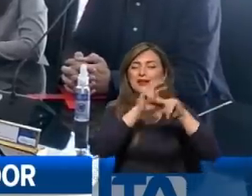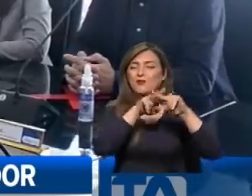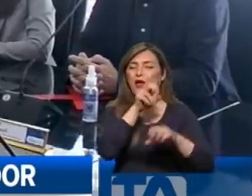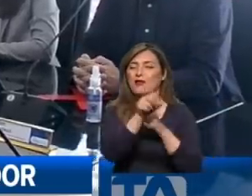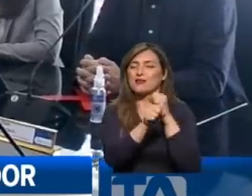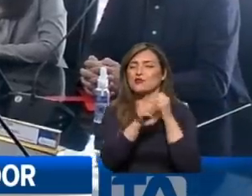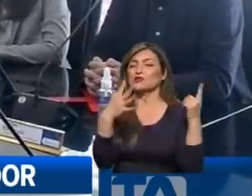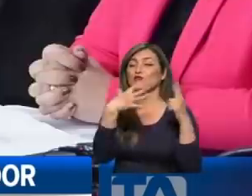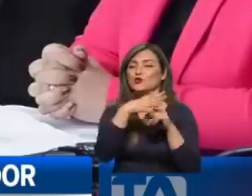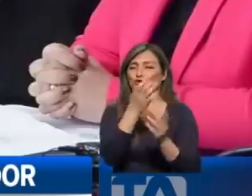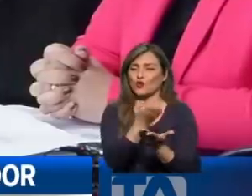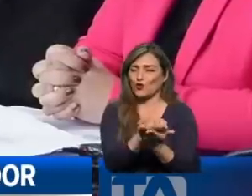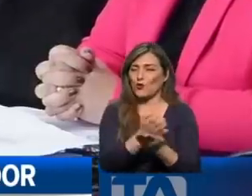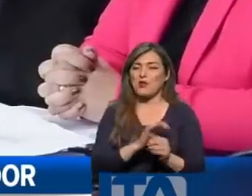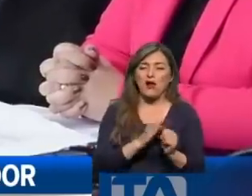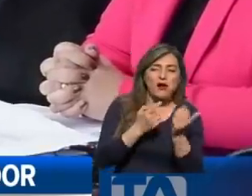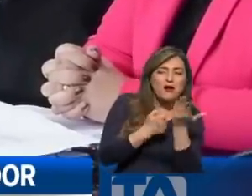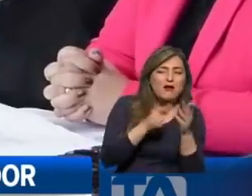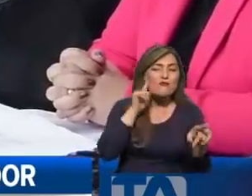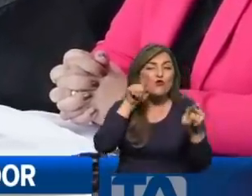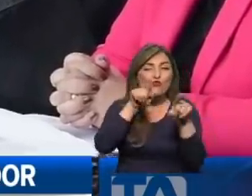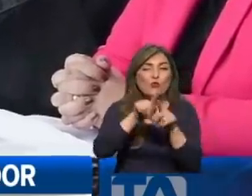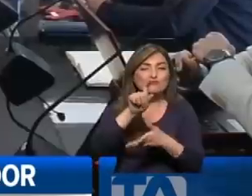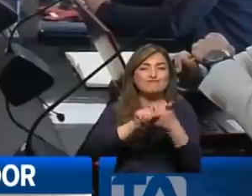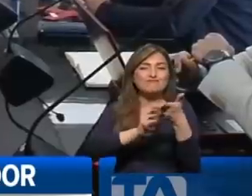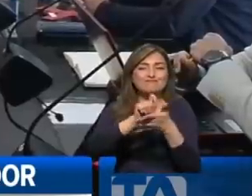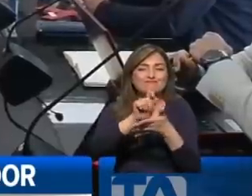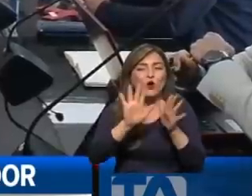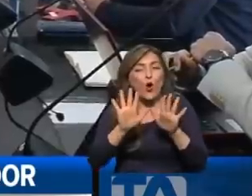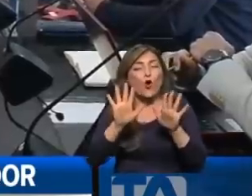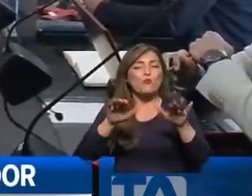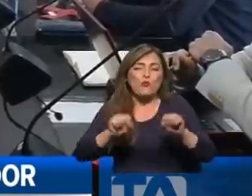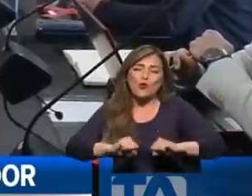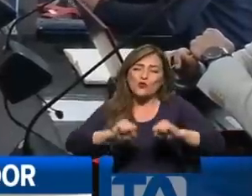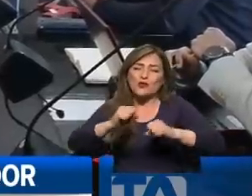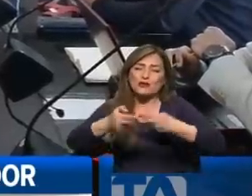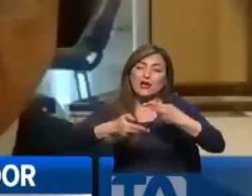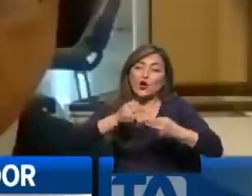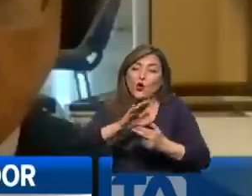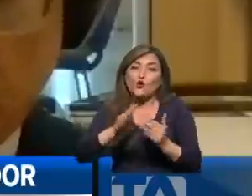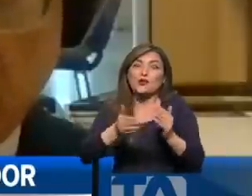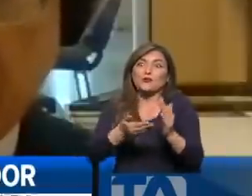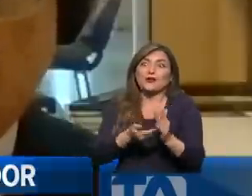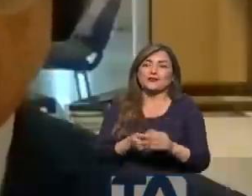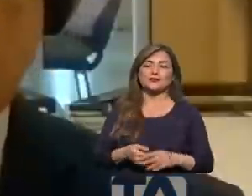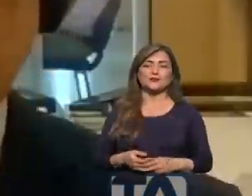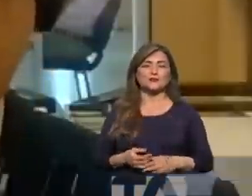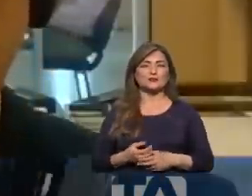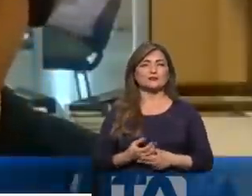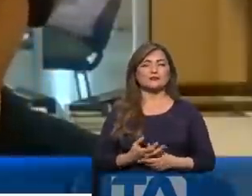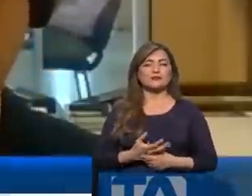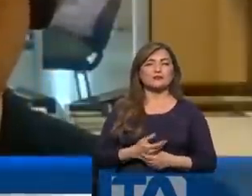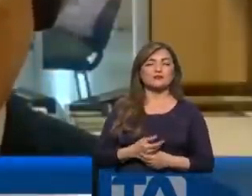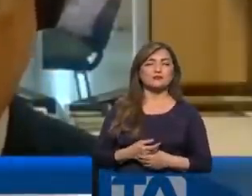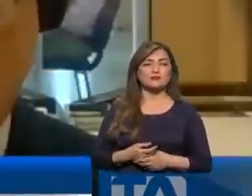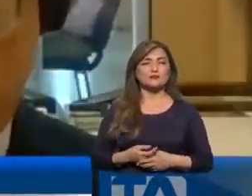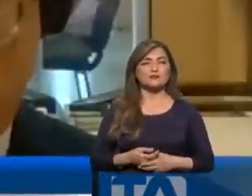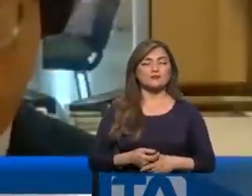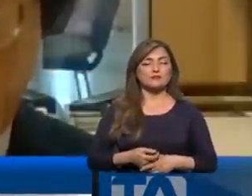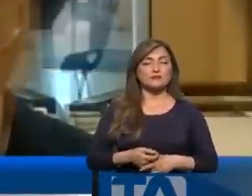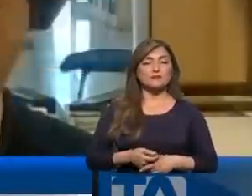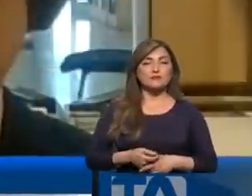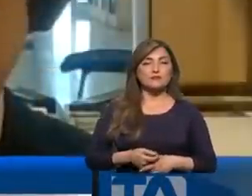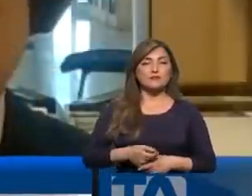situación económica y para analizar los acuerdos firmados o que podrían ser renegociados. Yo lo que creo es que se va a continuar con